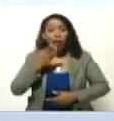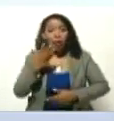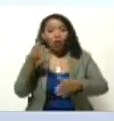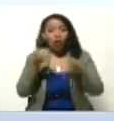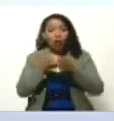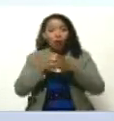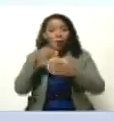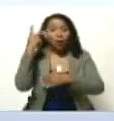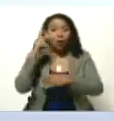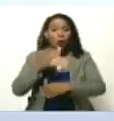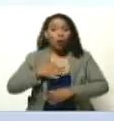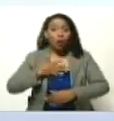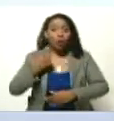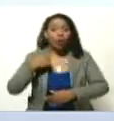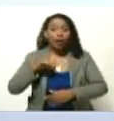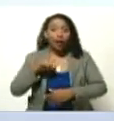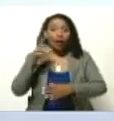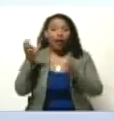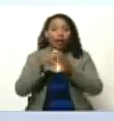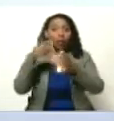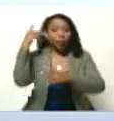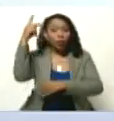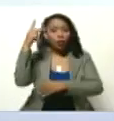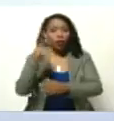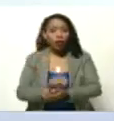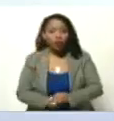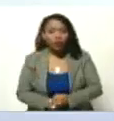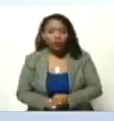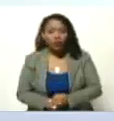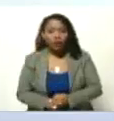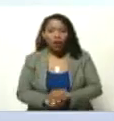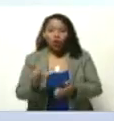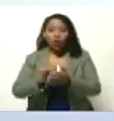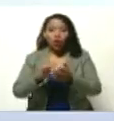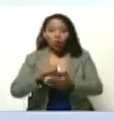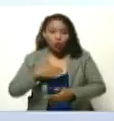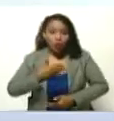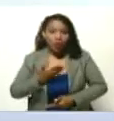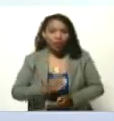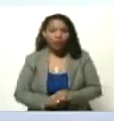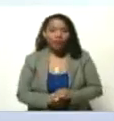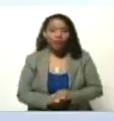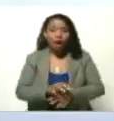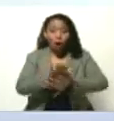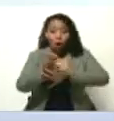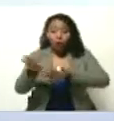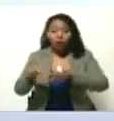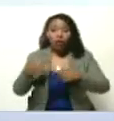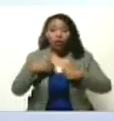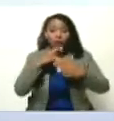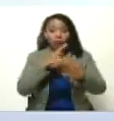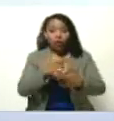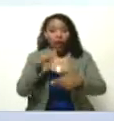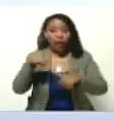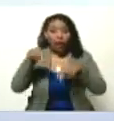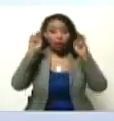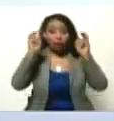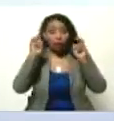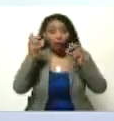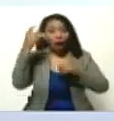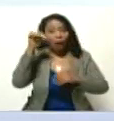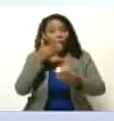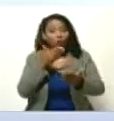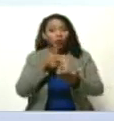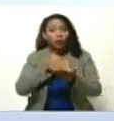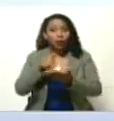parroquial, tengamos equipo parroquial. Donde podamos. Entonces, los municipios, respondo, en estos casos se postula cuando hay un, por